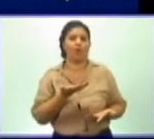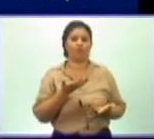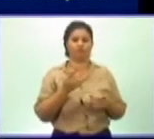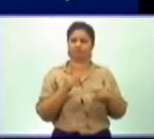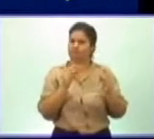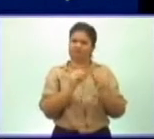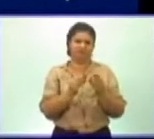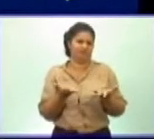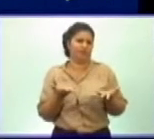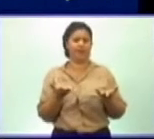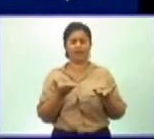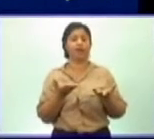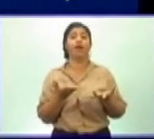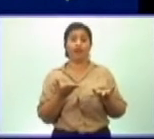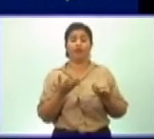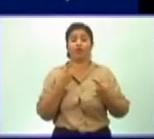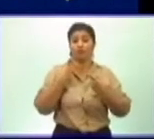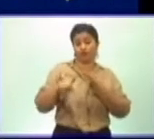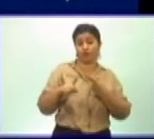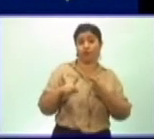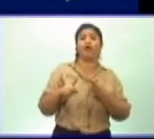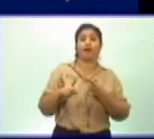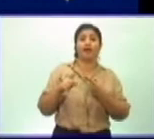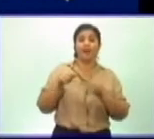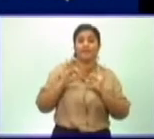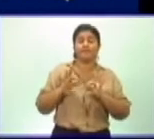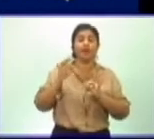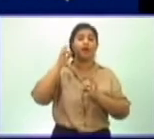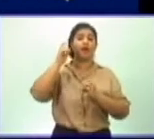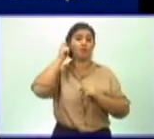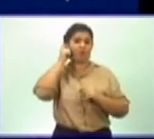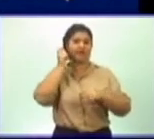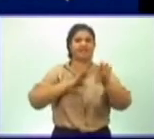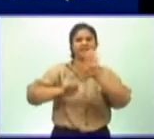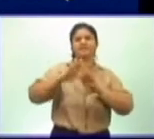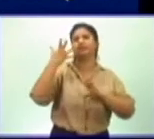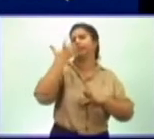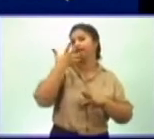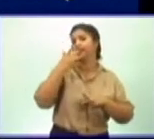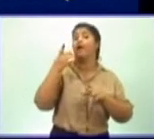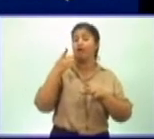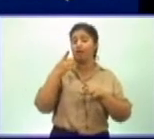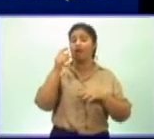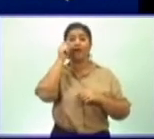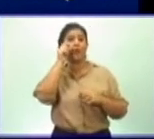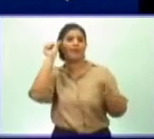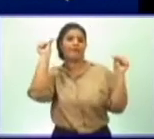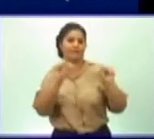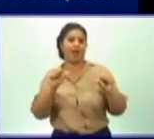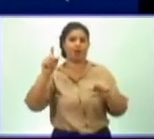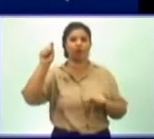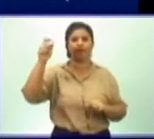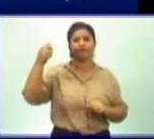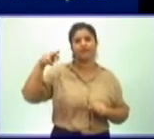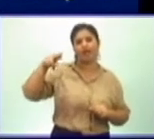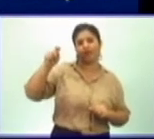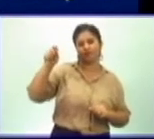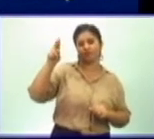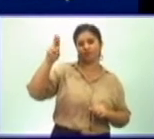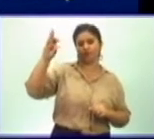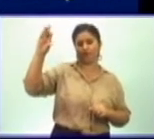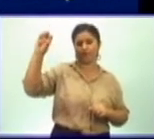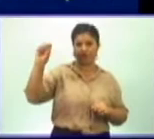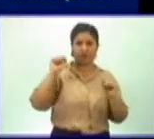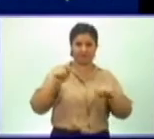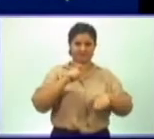Tartufo, lo considera como un piadoso personaje que ha enviado el cielo para llevar a aquellas almas al camino correcto. Les